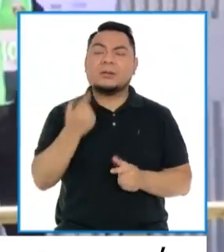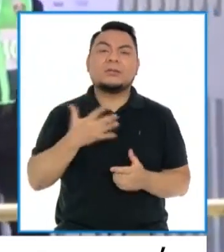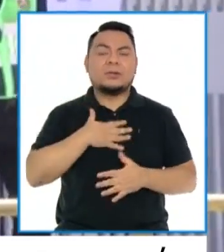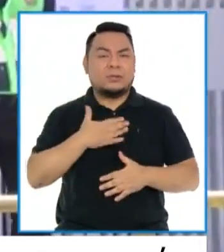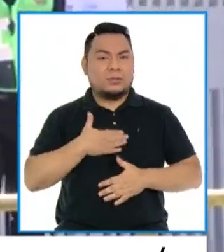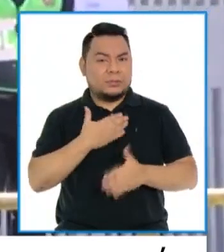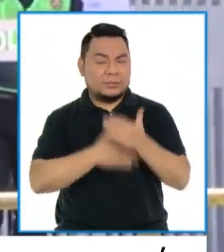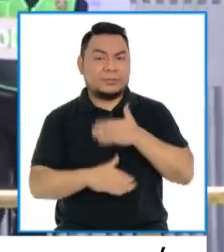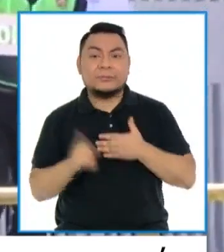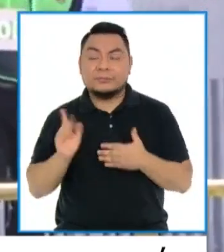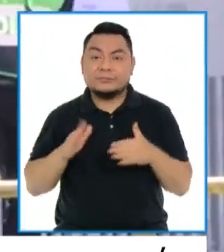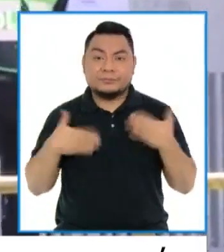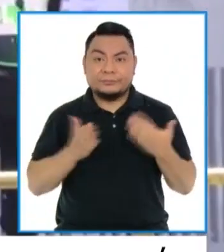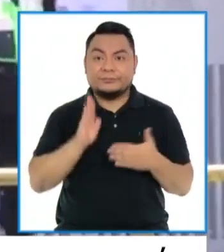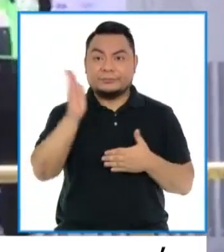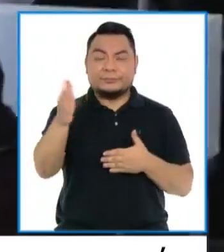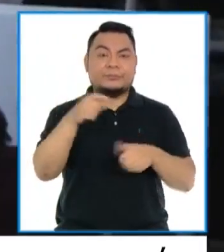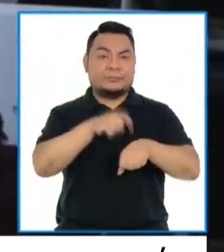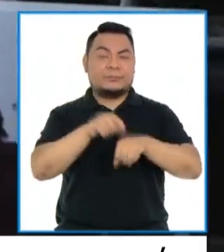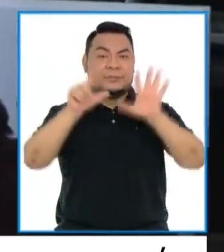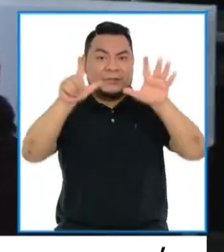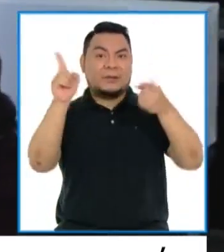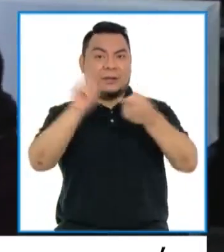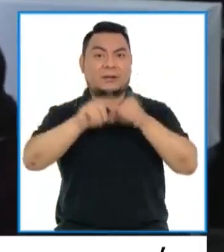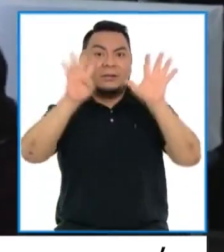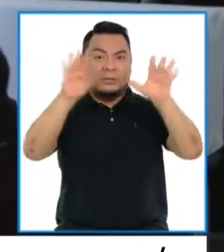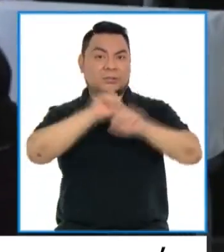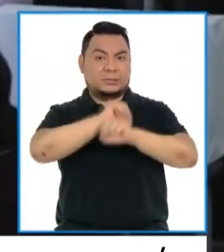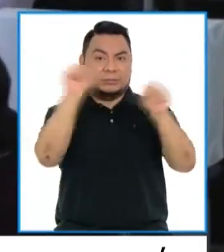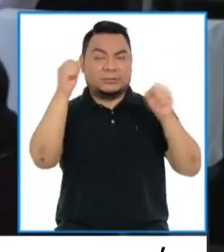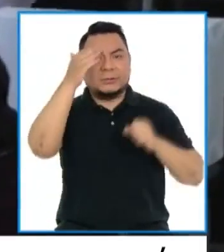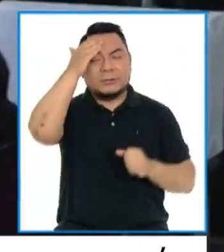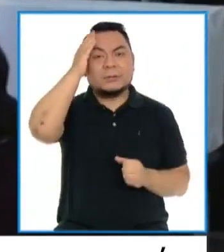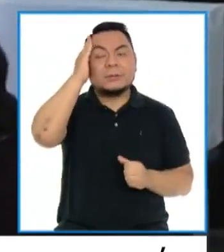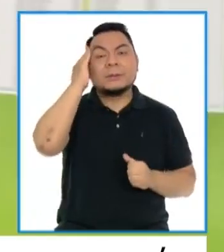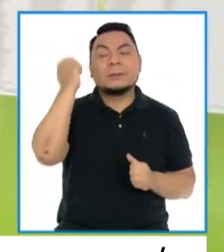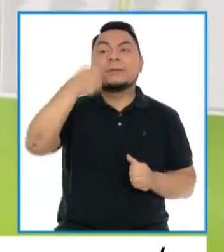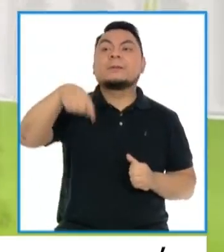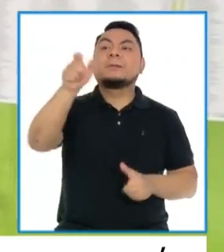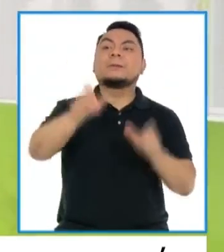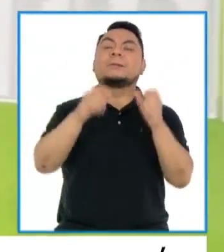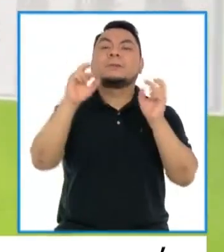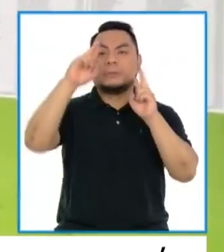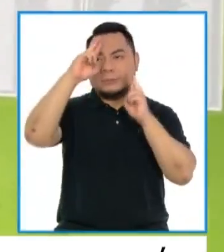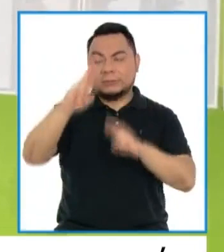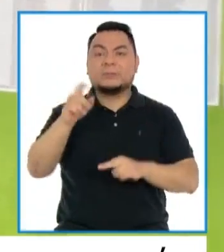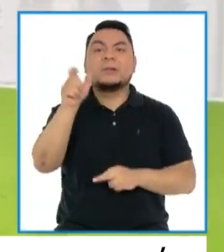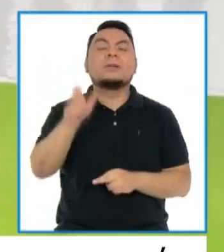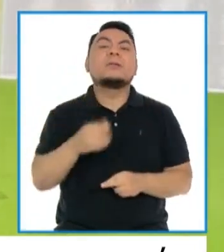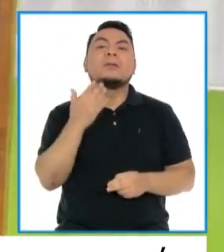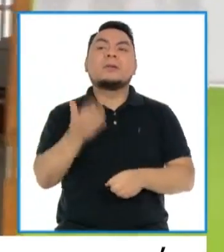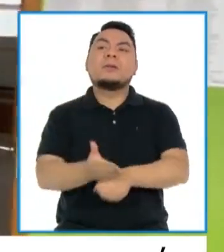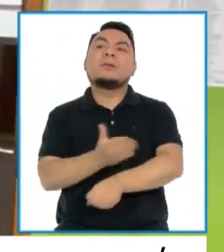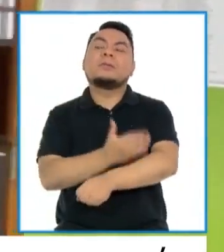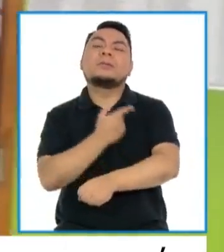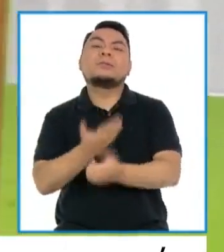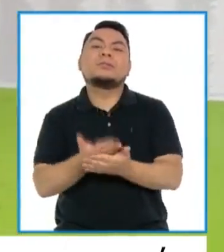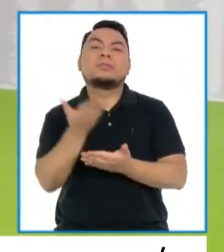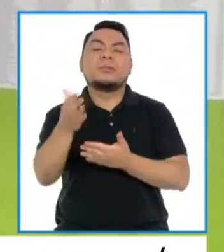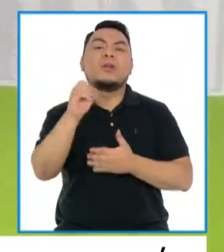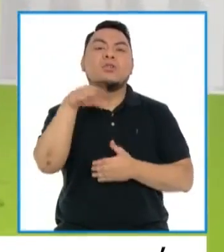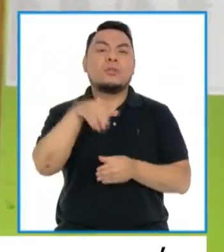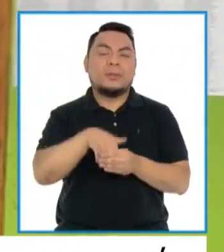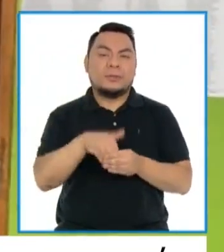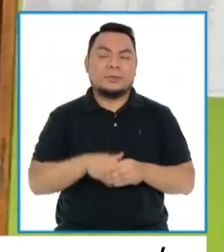comorbilidades, podrán acudir a votar desde las 7 a 9 de la mañana. Los demás deben respetar el horario escalonado que propuso la